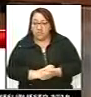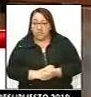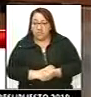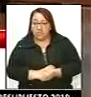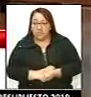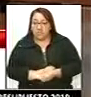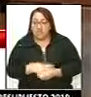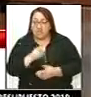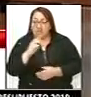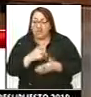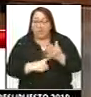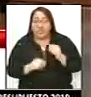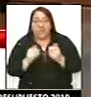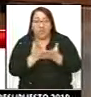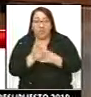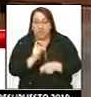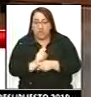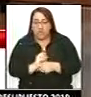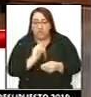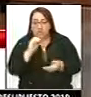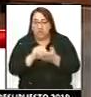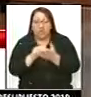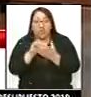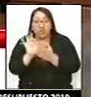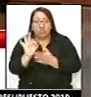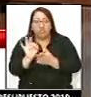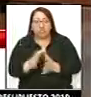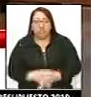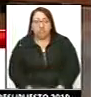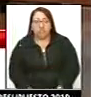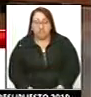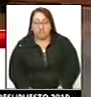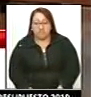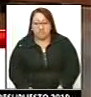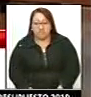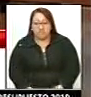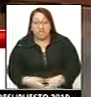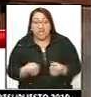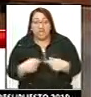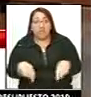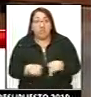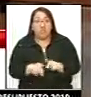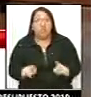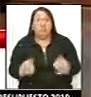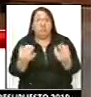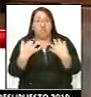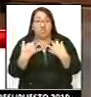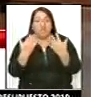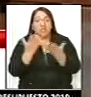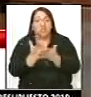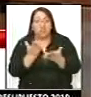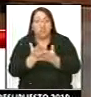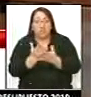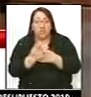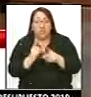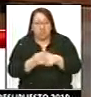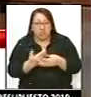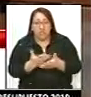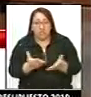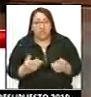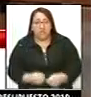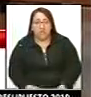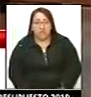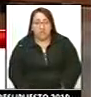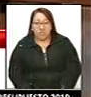dicen es que a la educación le ponen una nota de 12. O sea, ellos también nos califican. El estudio está a disposición de